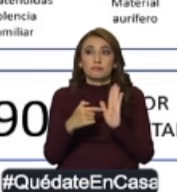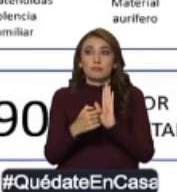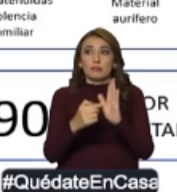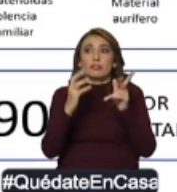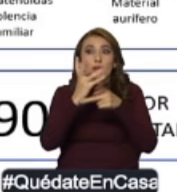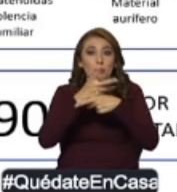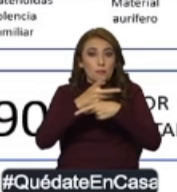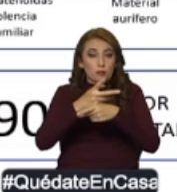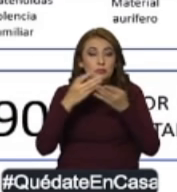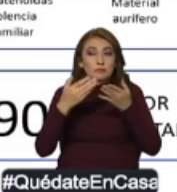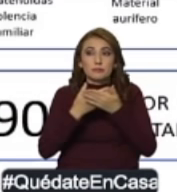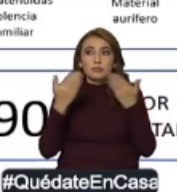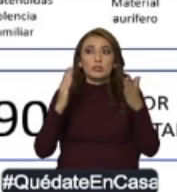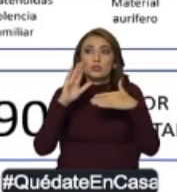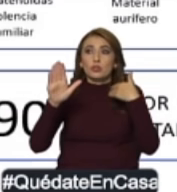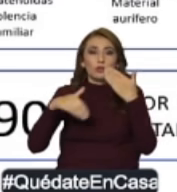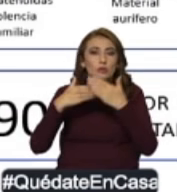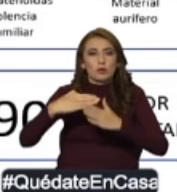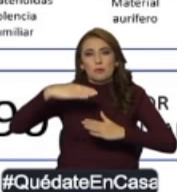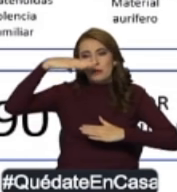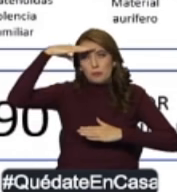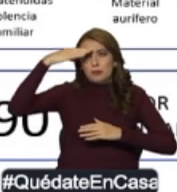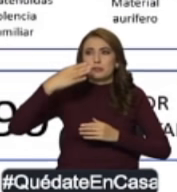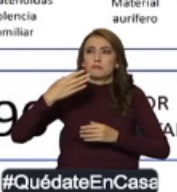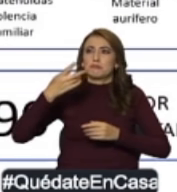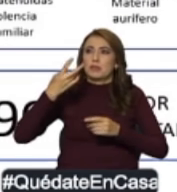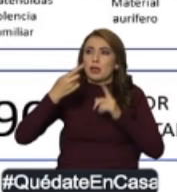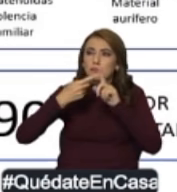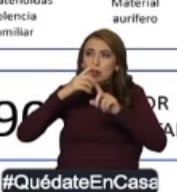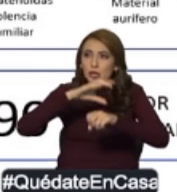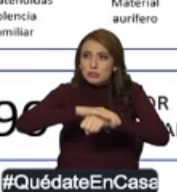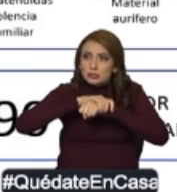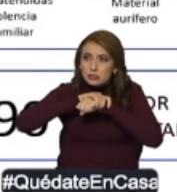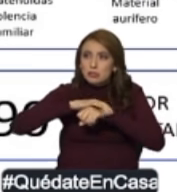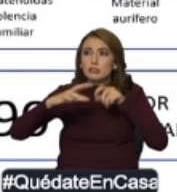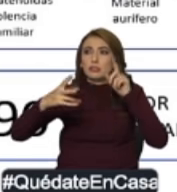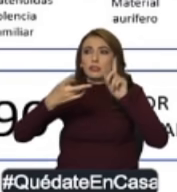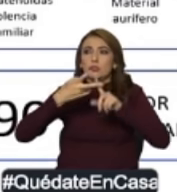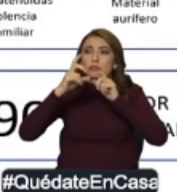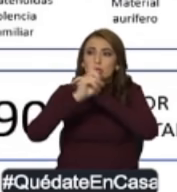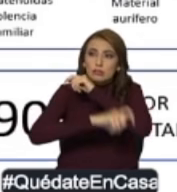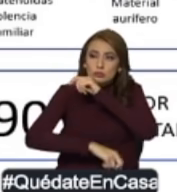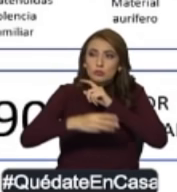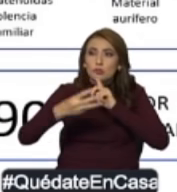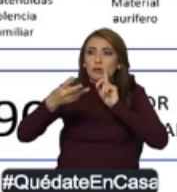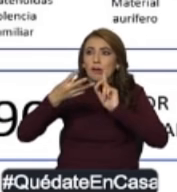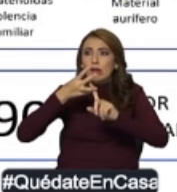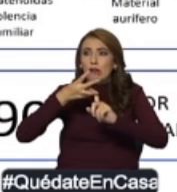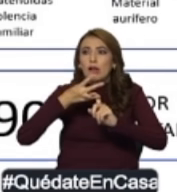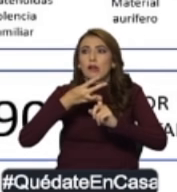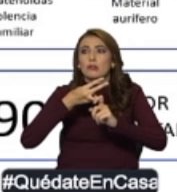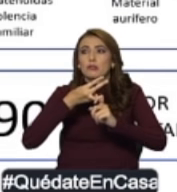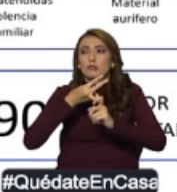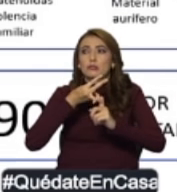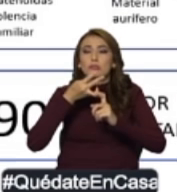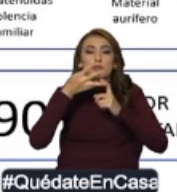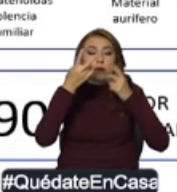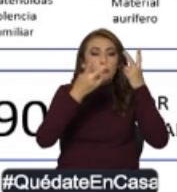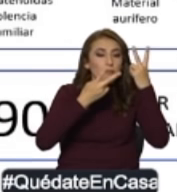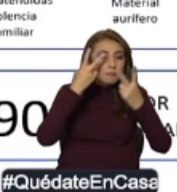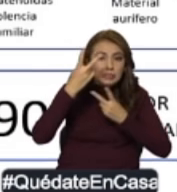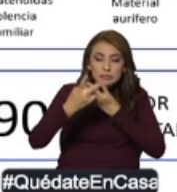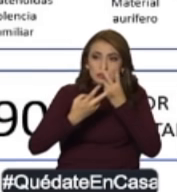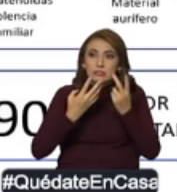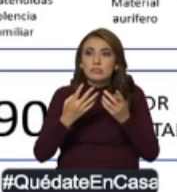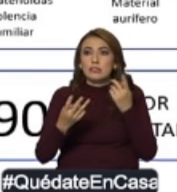productividad de todo lo que ha hecho la policía, tanto en su misión esencial y constitucional que no ha sido descuidada. Hemos